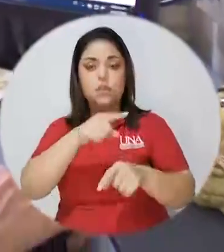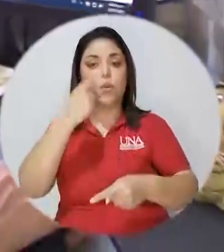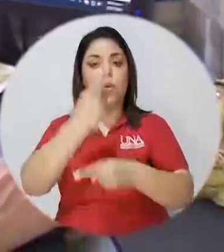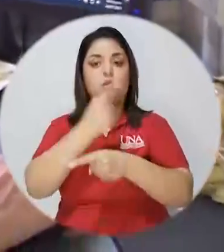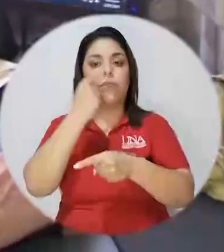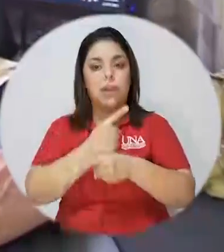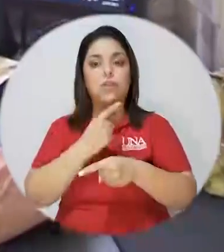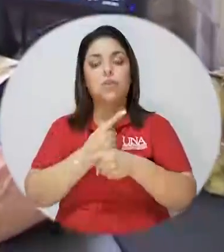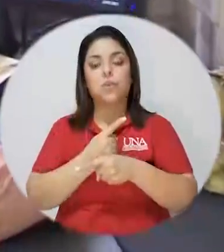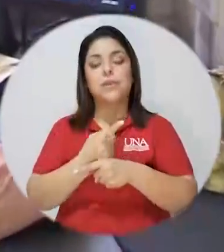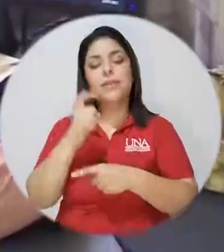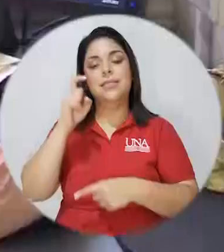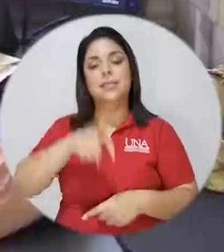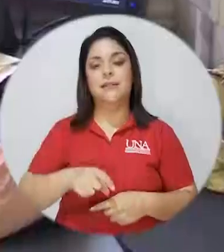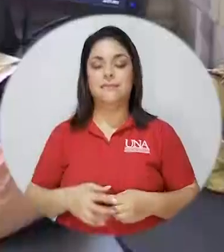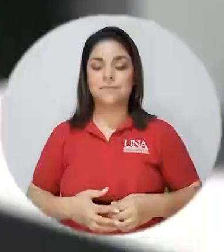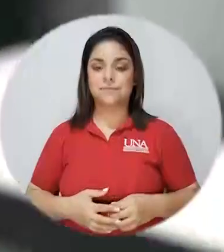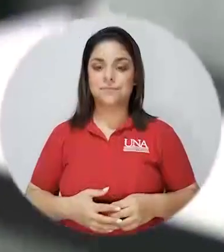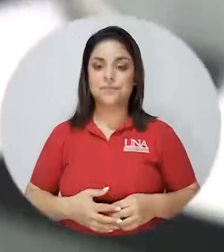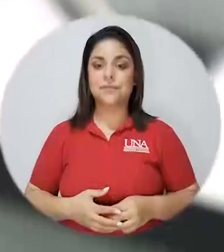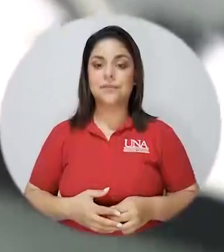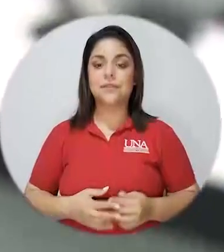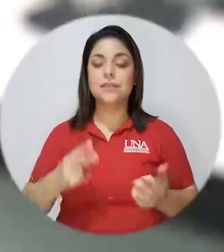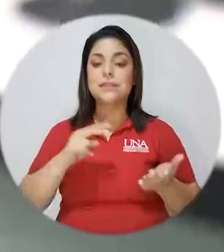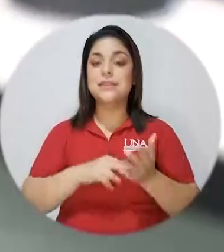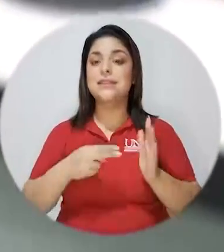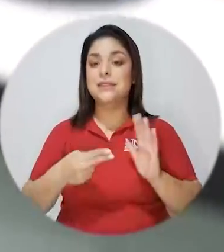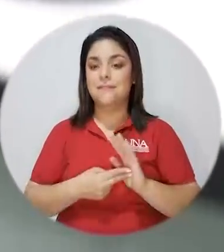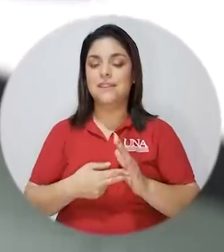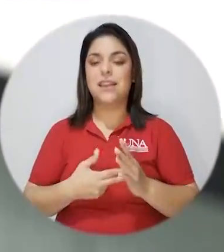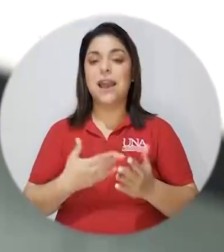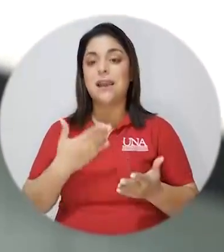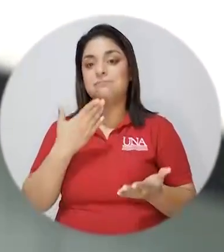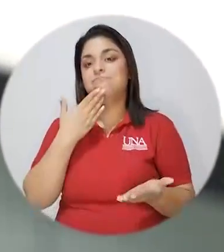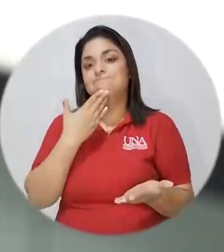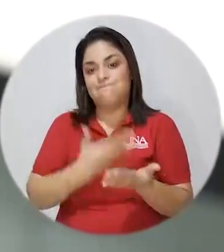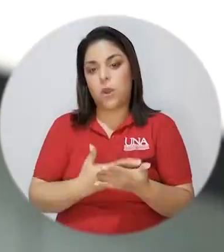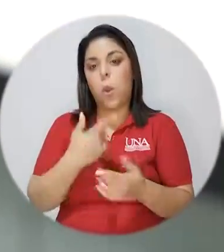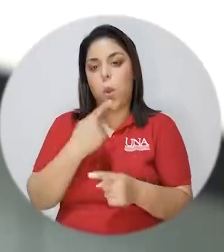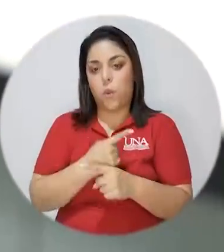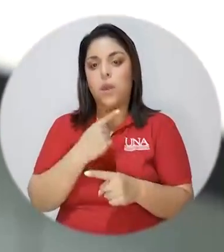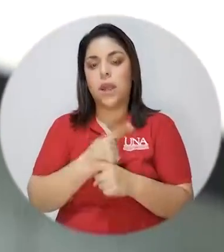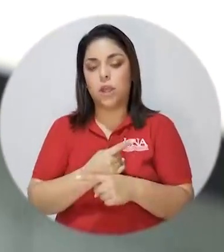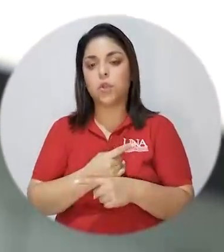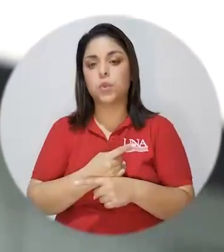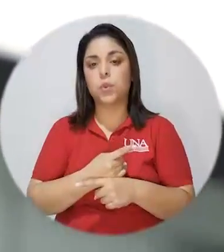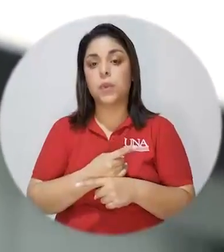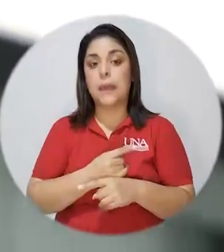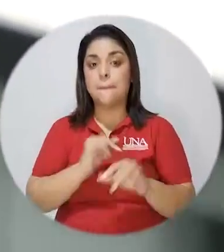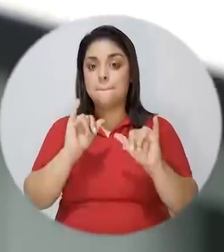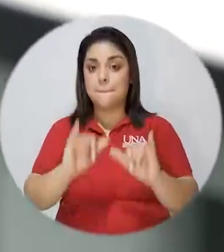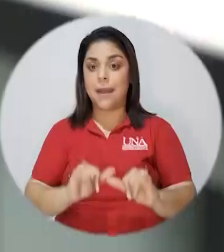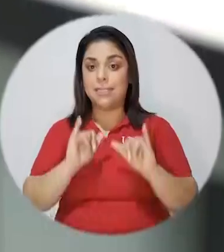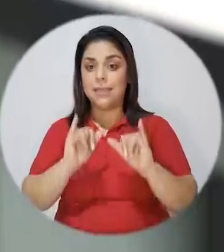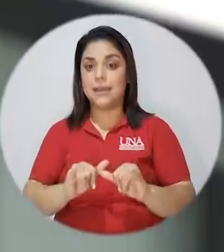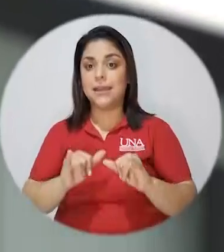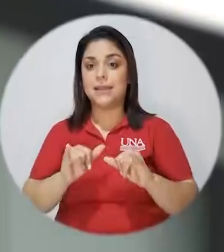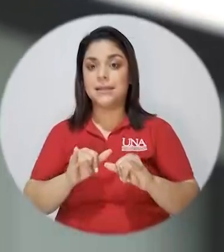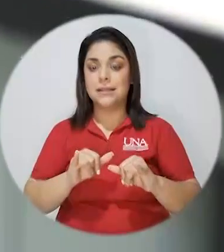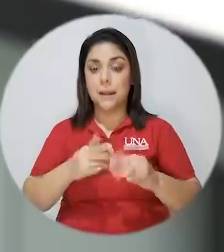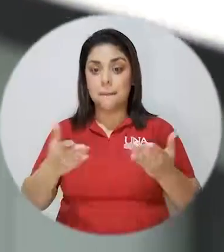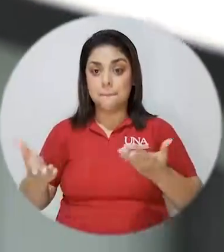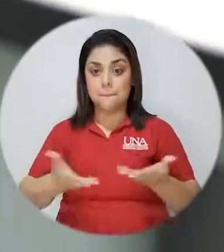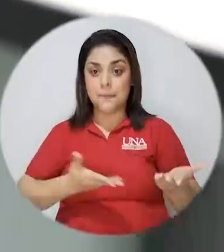sea lo correcto y lo que debe ser. En este sentido, efectivamente, lo que es mantener